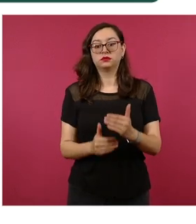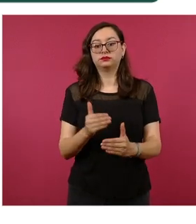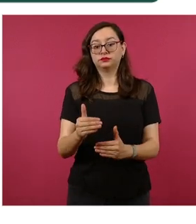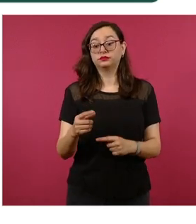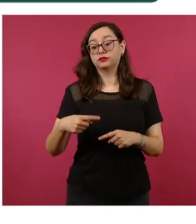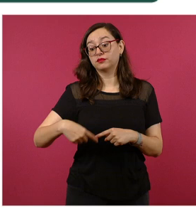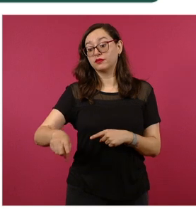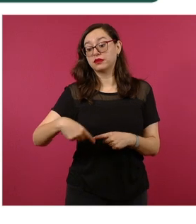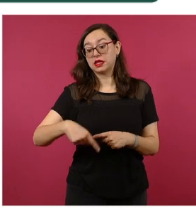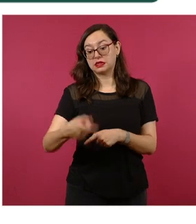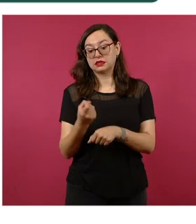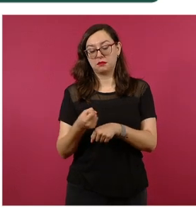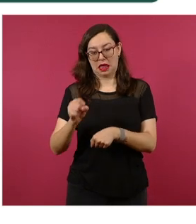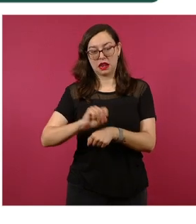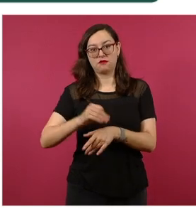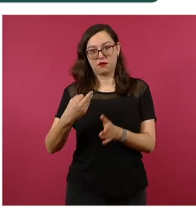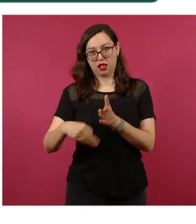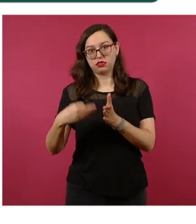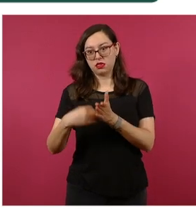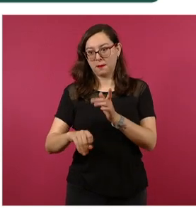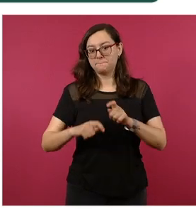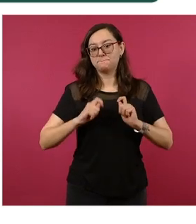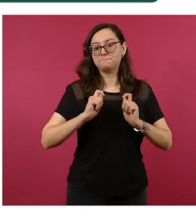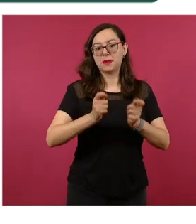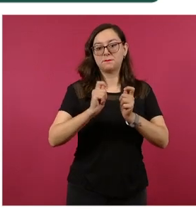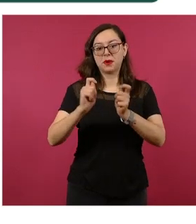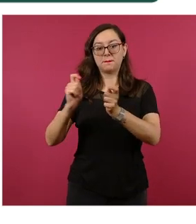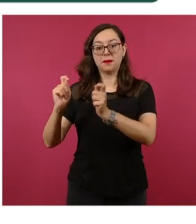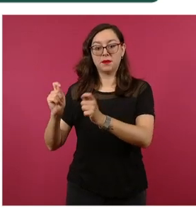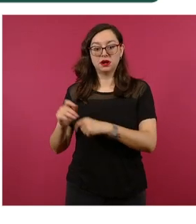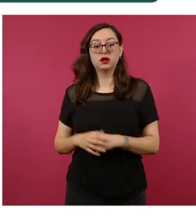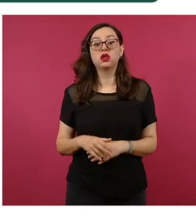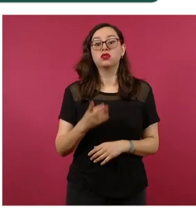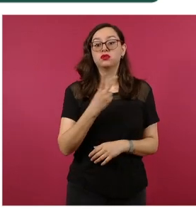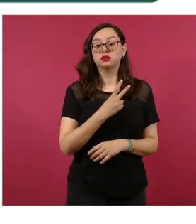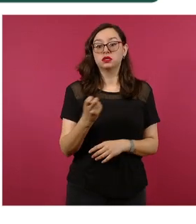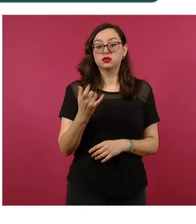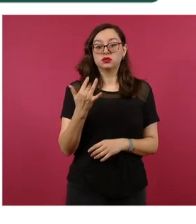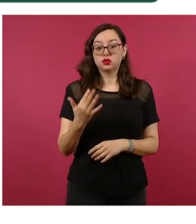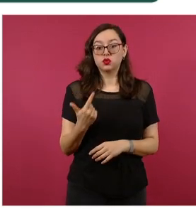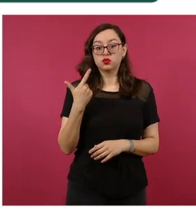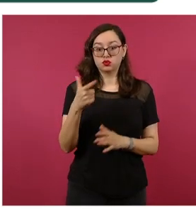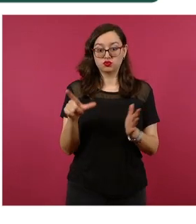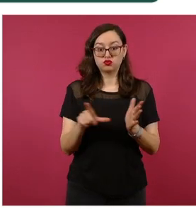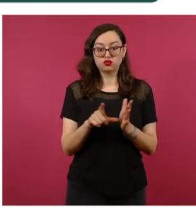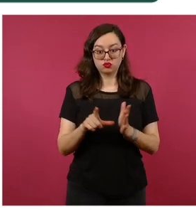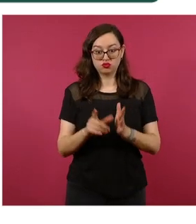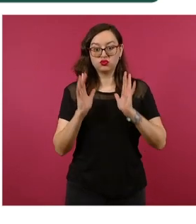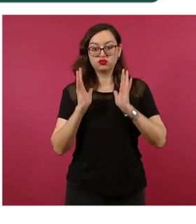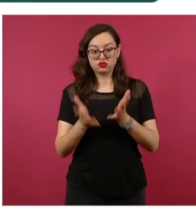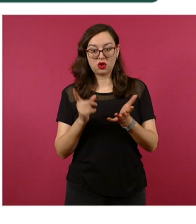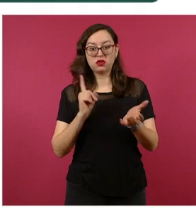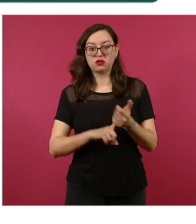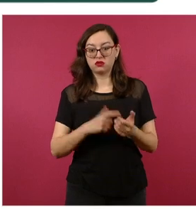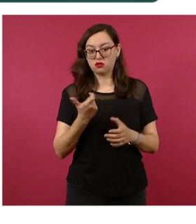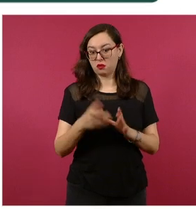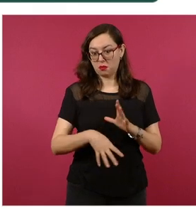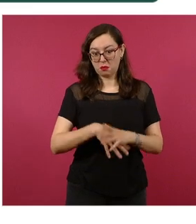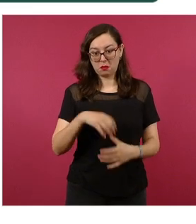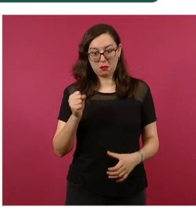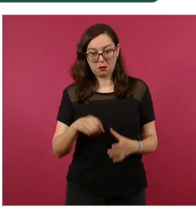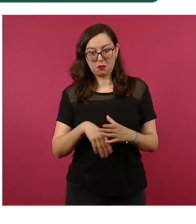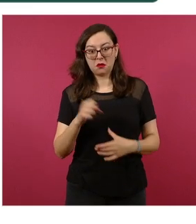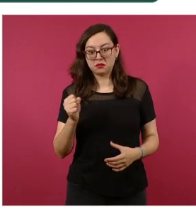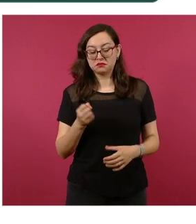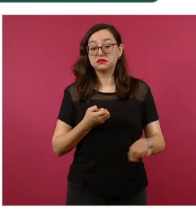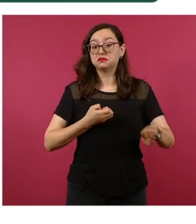todas esta semana en todos los casos y 257 tarjetas que ya tienen movimiento, es decir, el Estado de México ha avanzado muy rápido